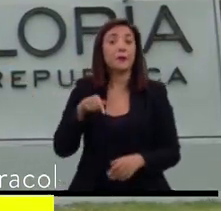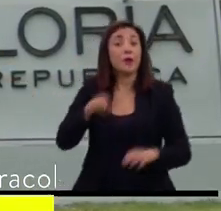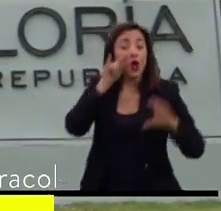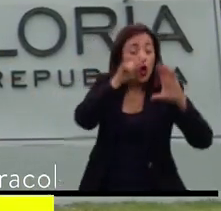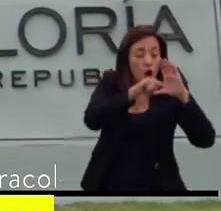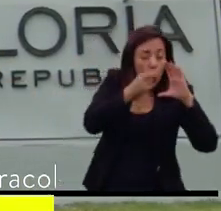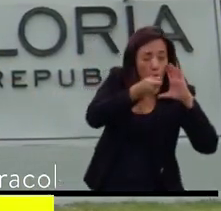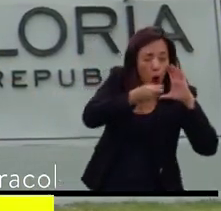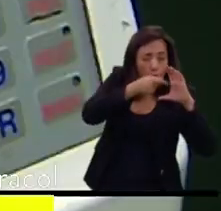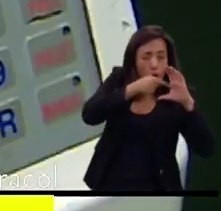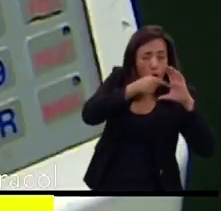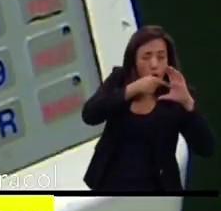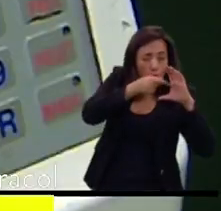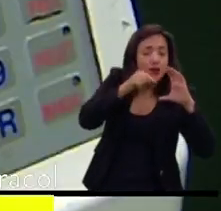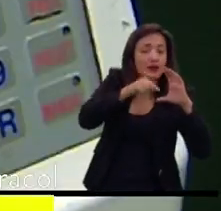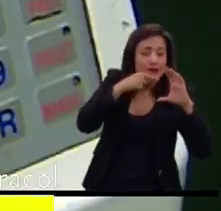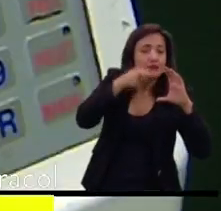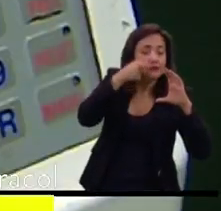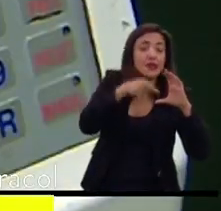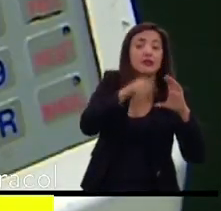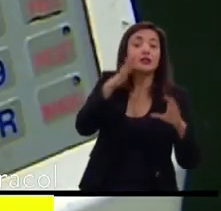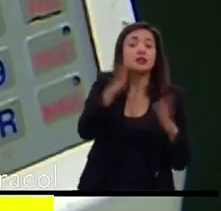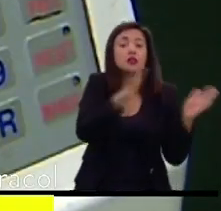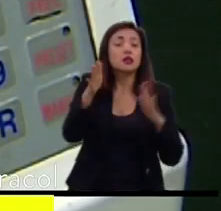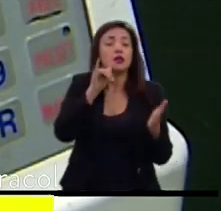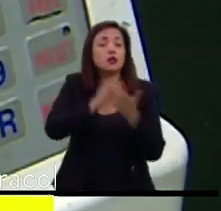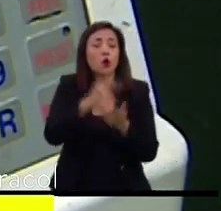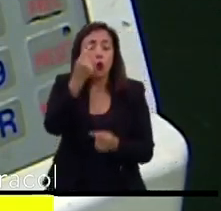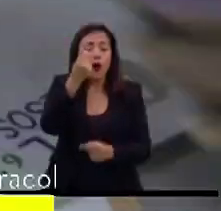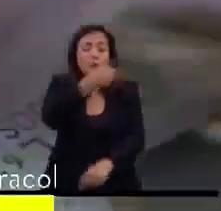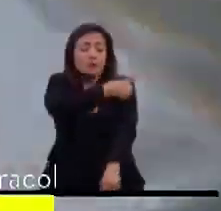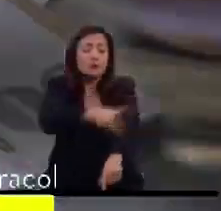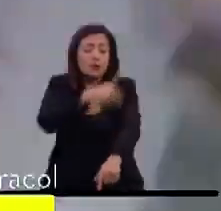algunos créditos cercanos a los 33 mil millones de